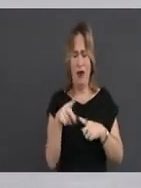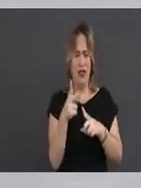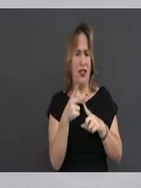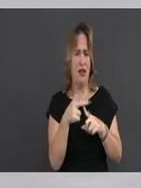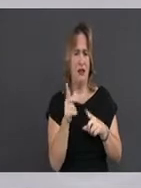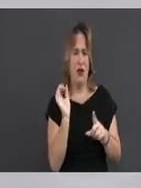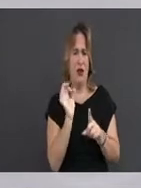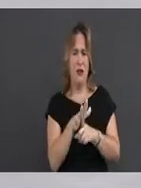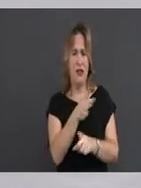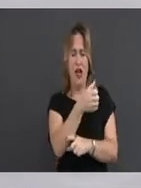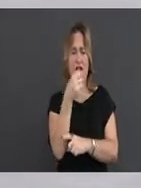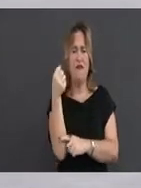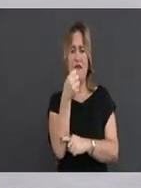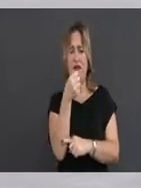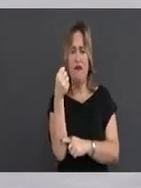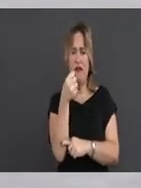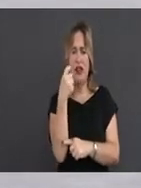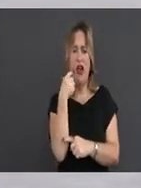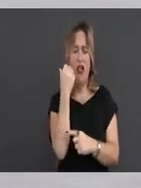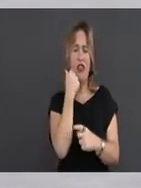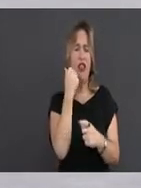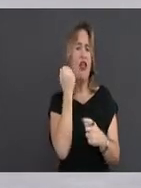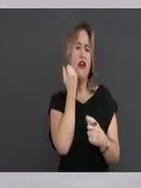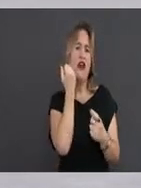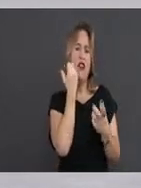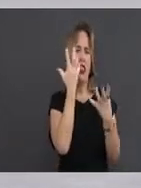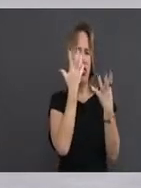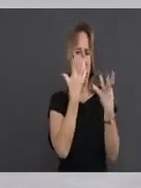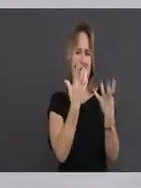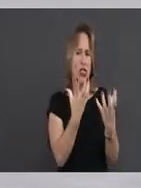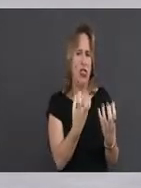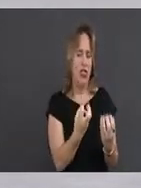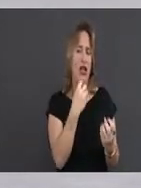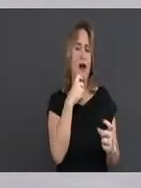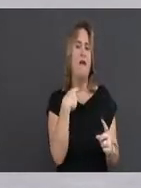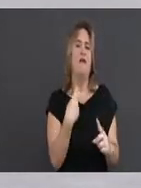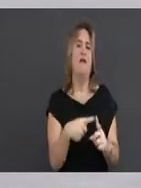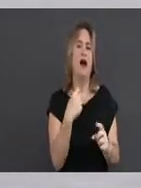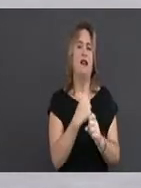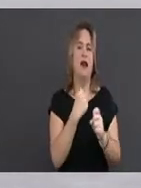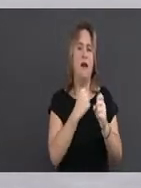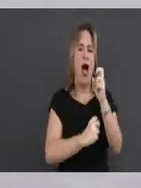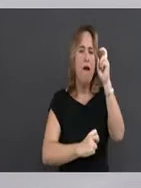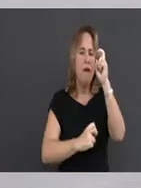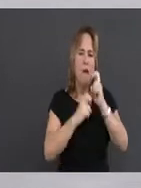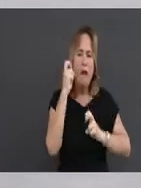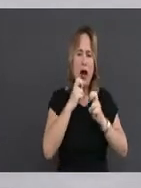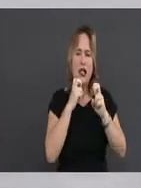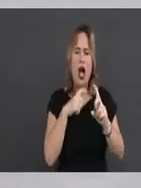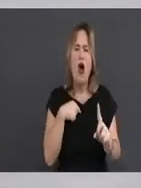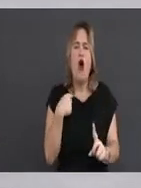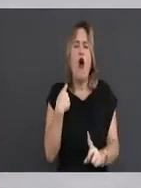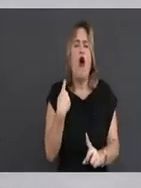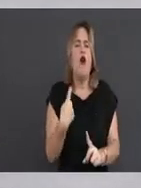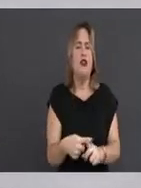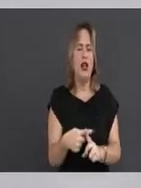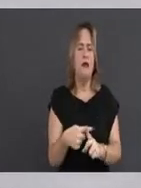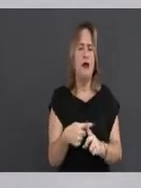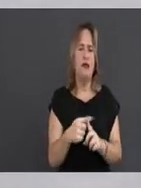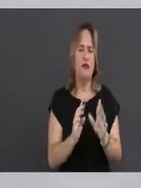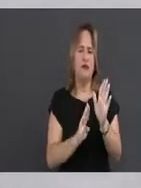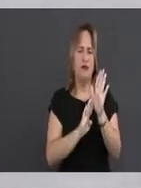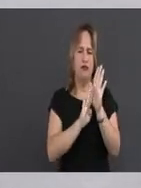funcionar el frío, que tiene un nivel de descongelación que tiene que trabajar más la máquina para poder llevar el equipo al